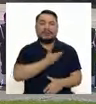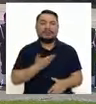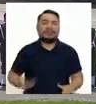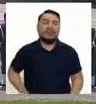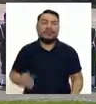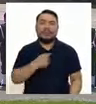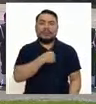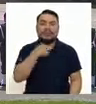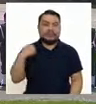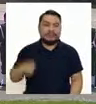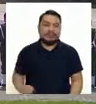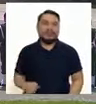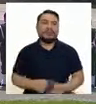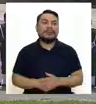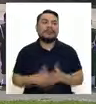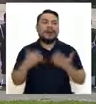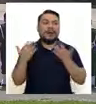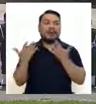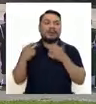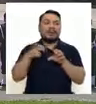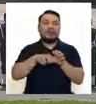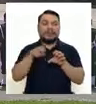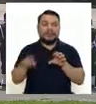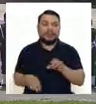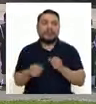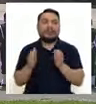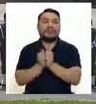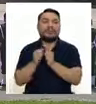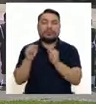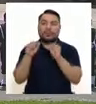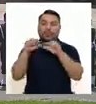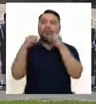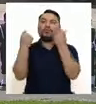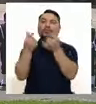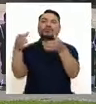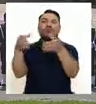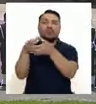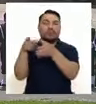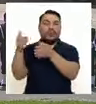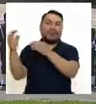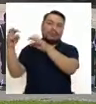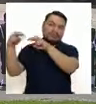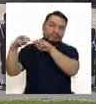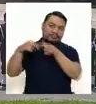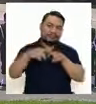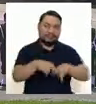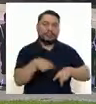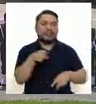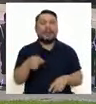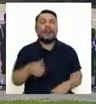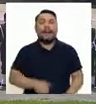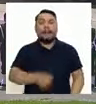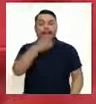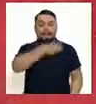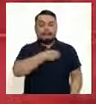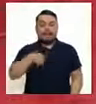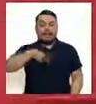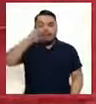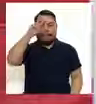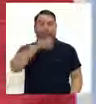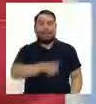la República Popular China descienda junto a sus acompañantes y sea recibido por el presidente del